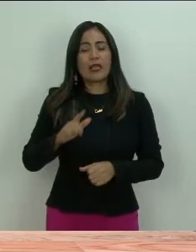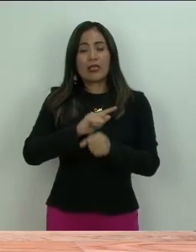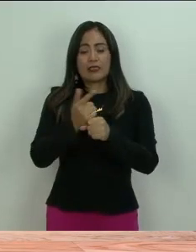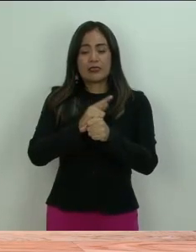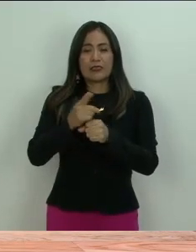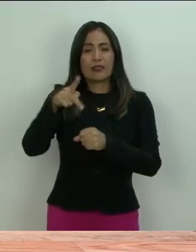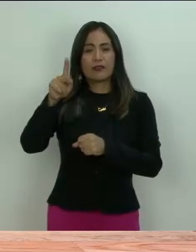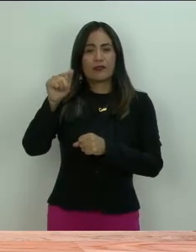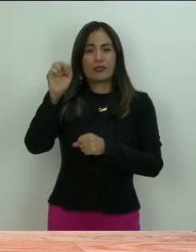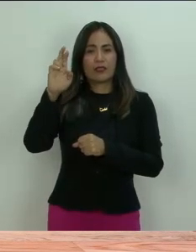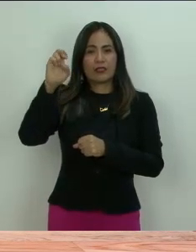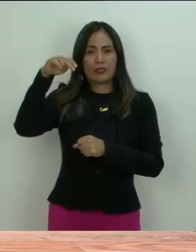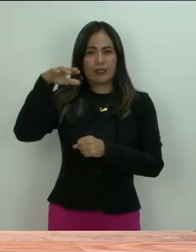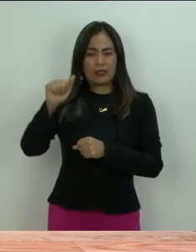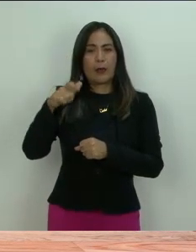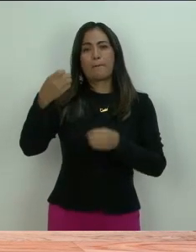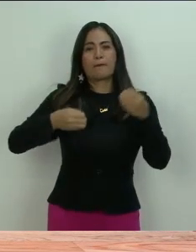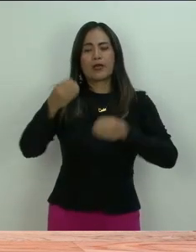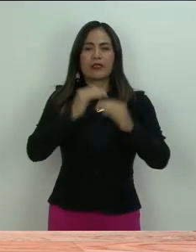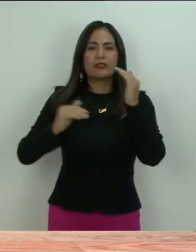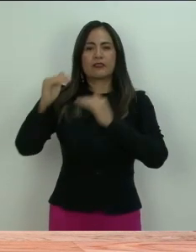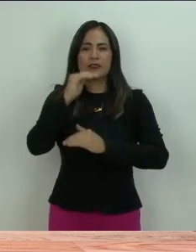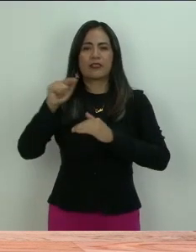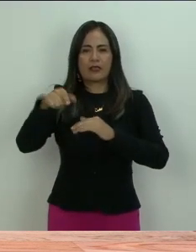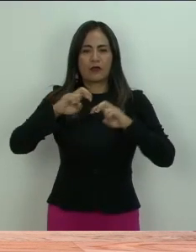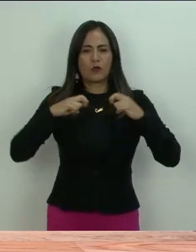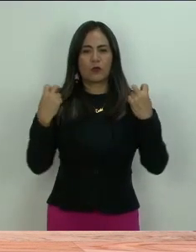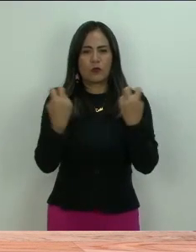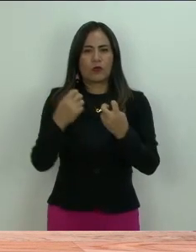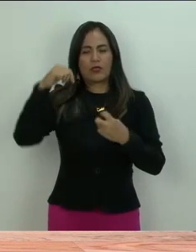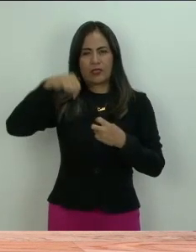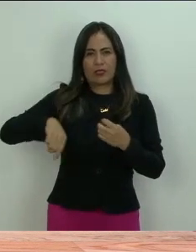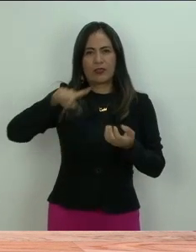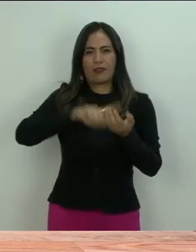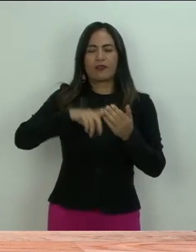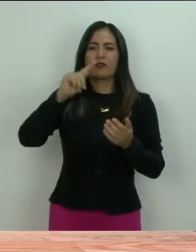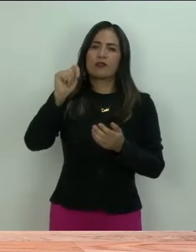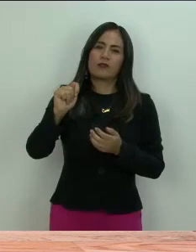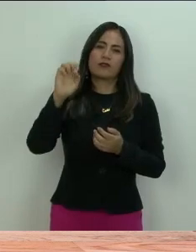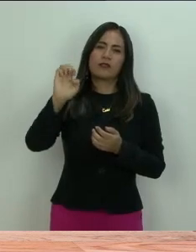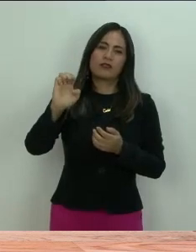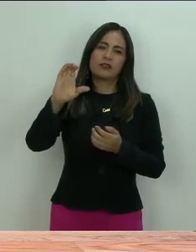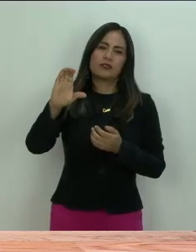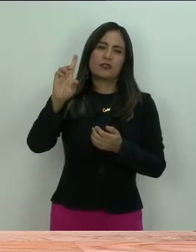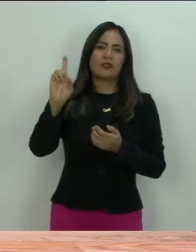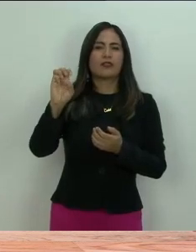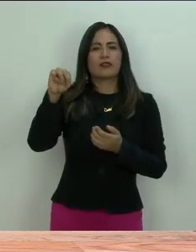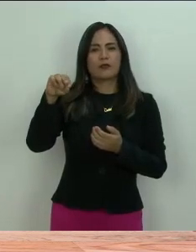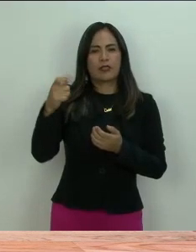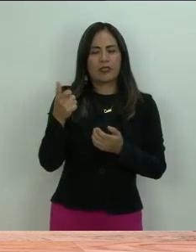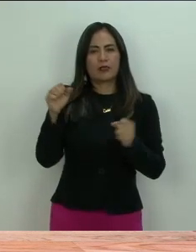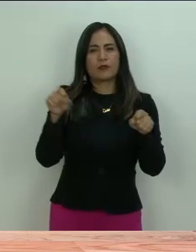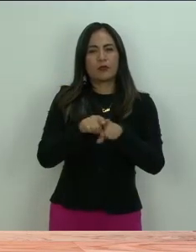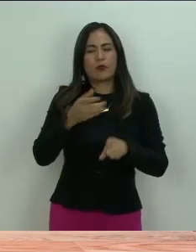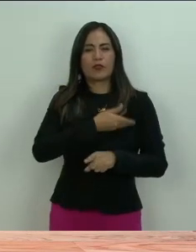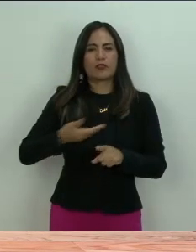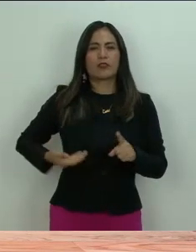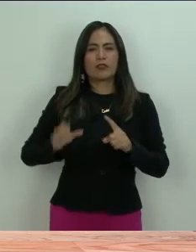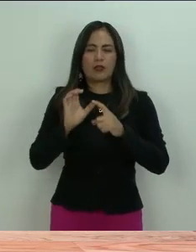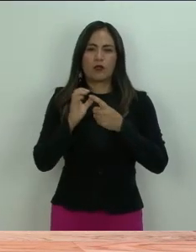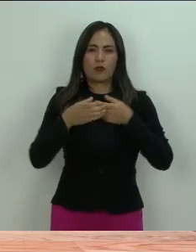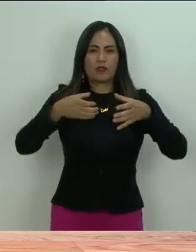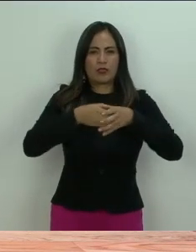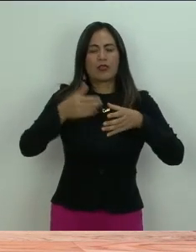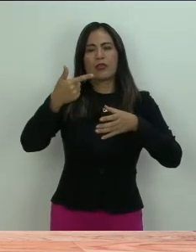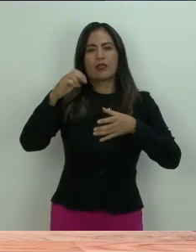Licenciada Karina Salgado Lunar, magistrada integrante del Pleno del Tribunal Electoral de la Ciudad de México y presidenta del Comité de Género